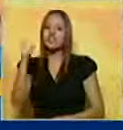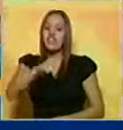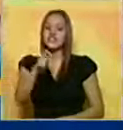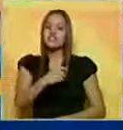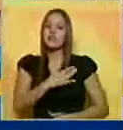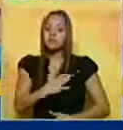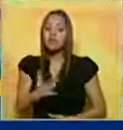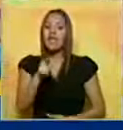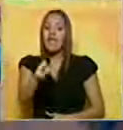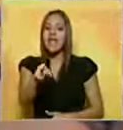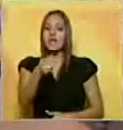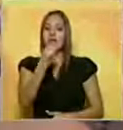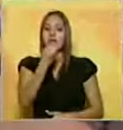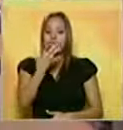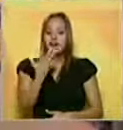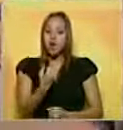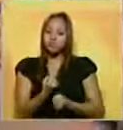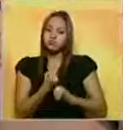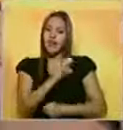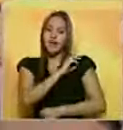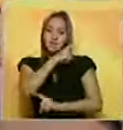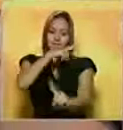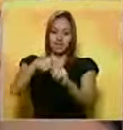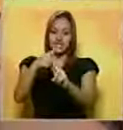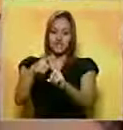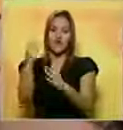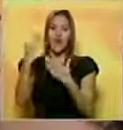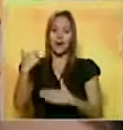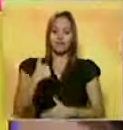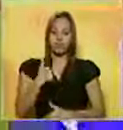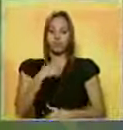necesitamos, que tiene buenas vibras, que es positivo hacia nosotros.